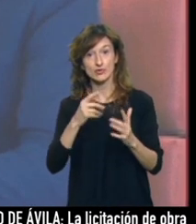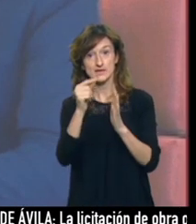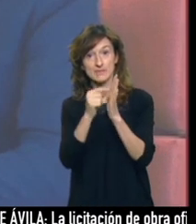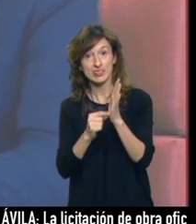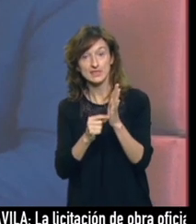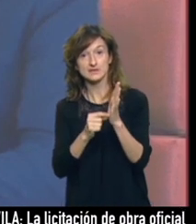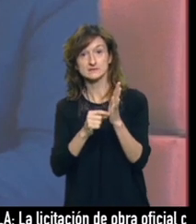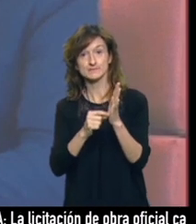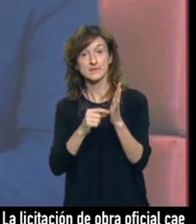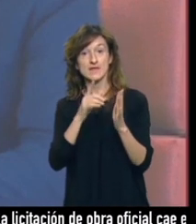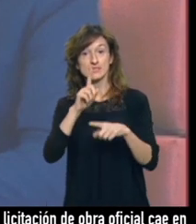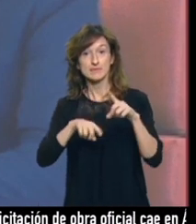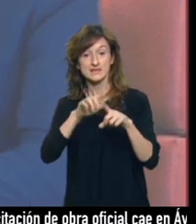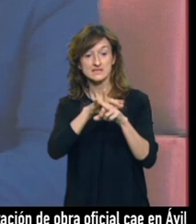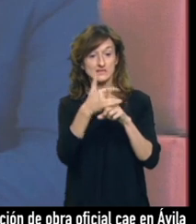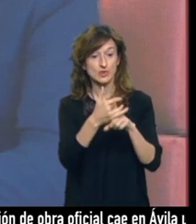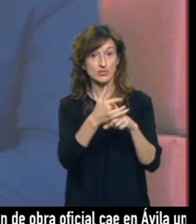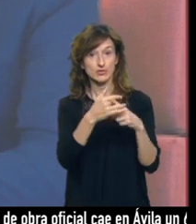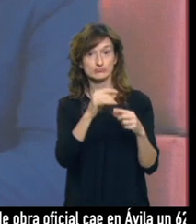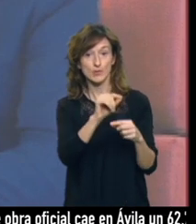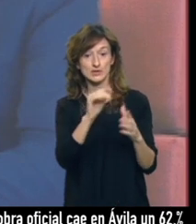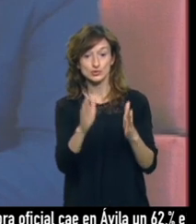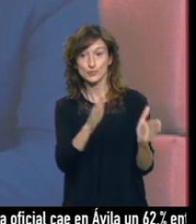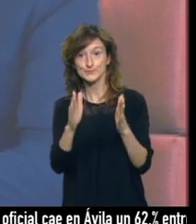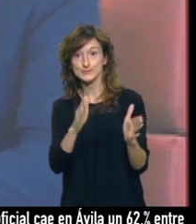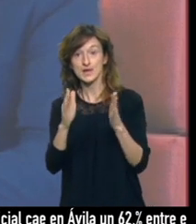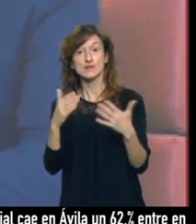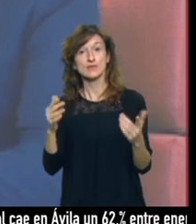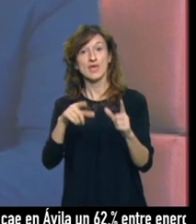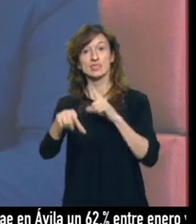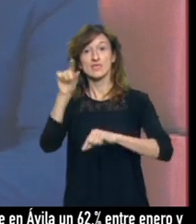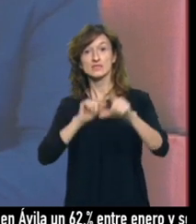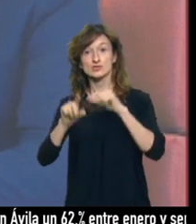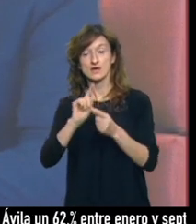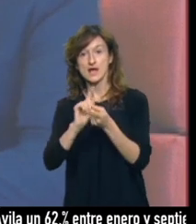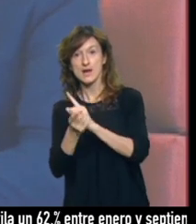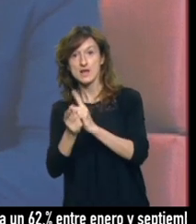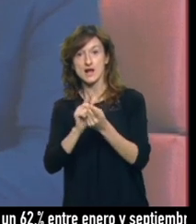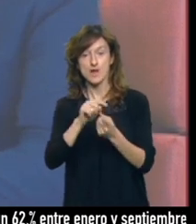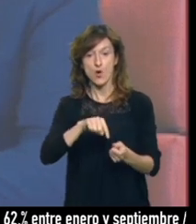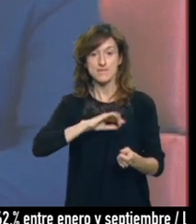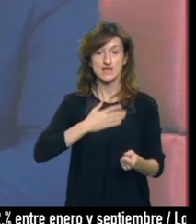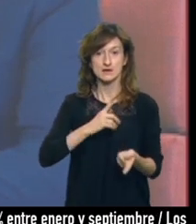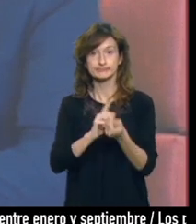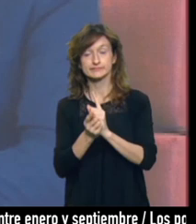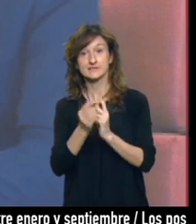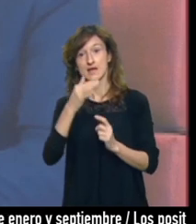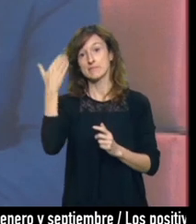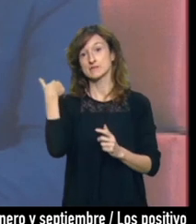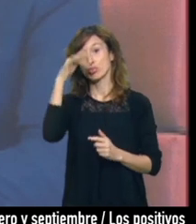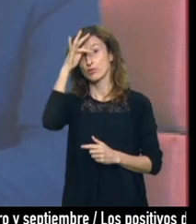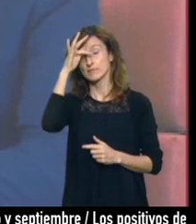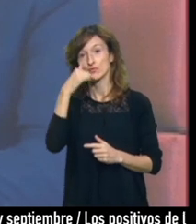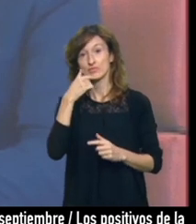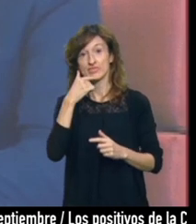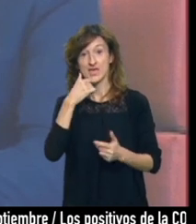de acuerdo a la situación que haya en cada momento y eso hace que las decisiones cambien casi de un día para otro. Si el domingo se descartaba